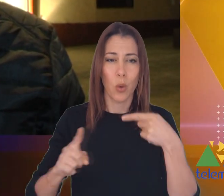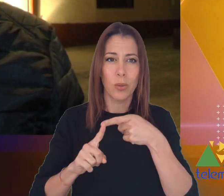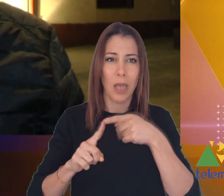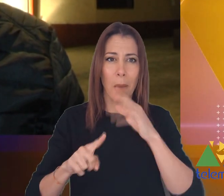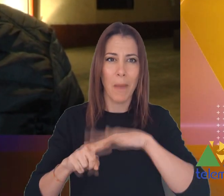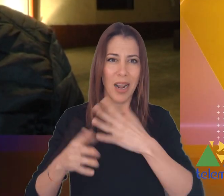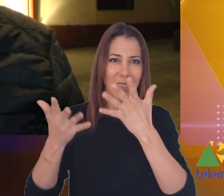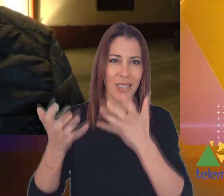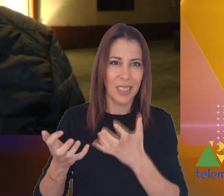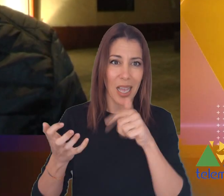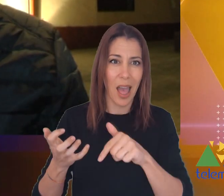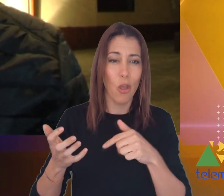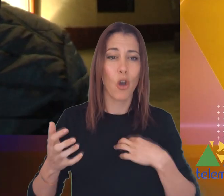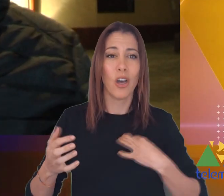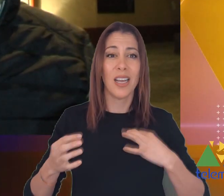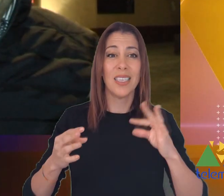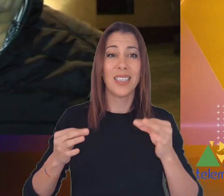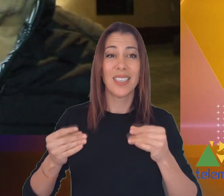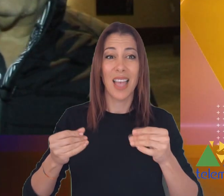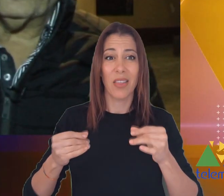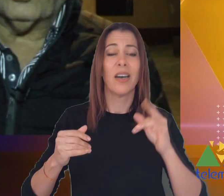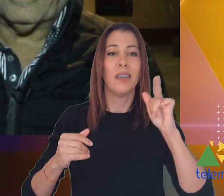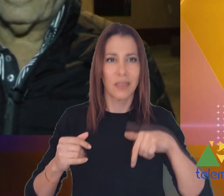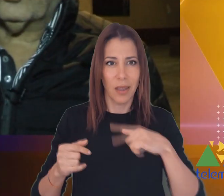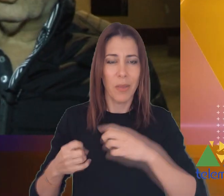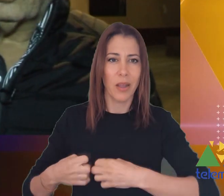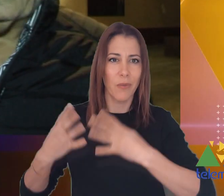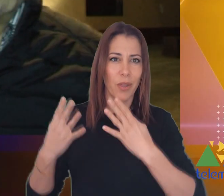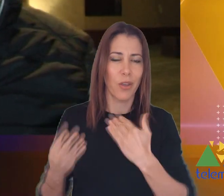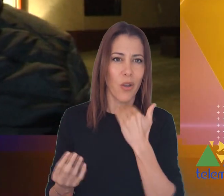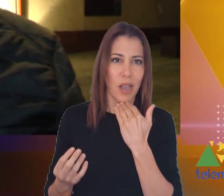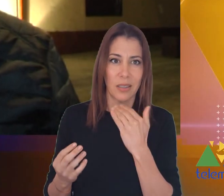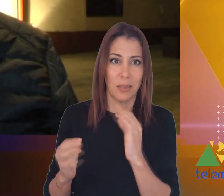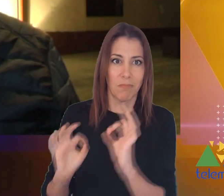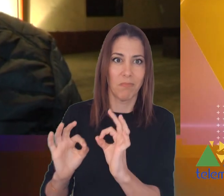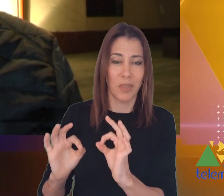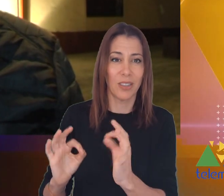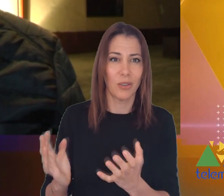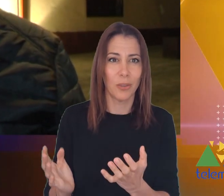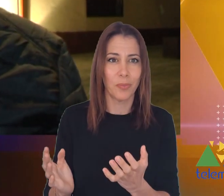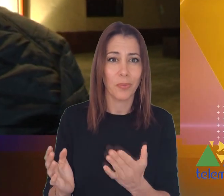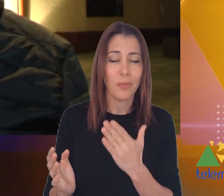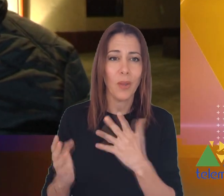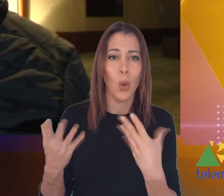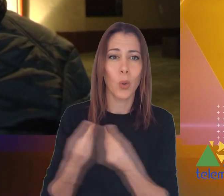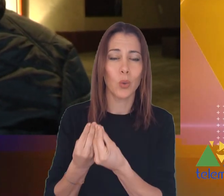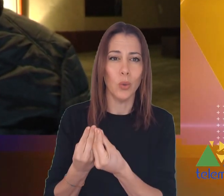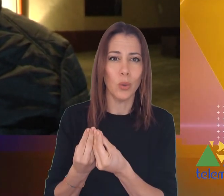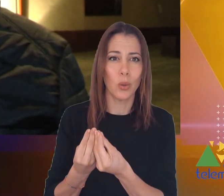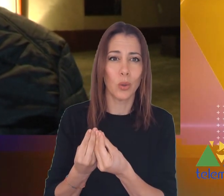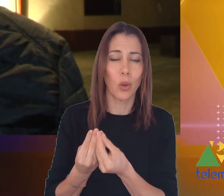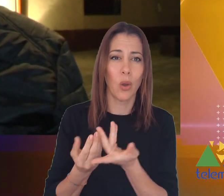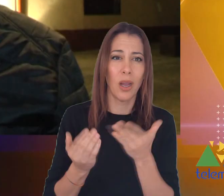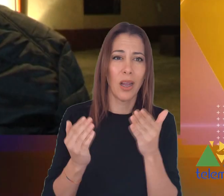para secado de seda, y prácticamente el edificio ha quedado intacto. Ha quedado pues junto con la